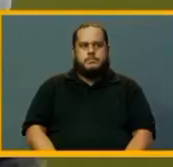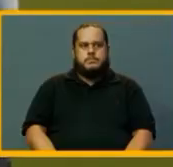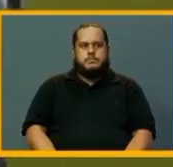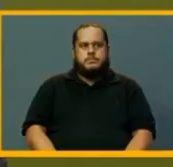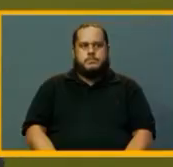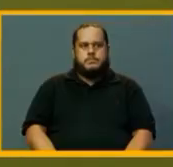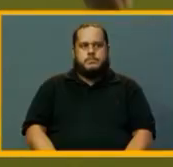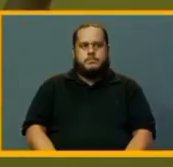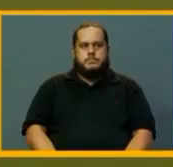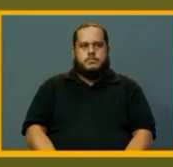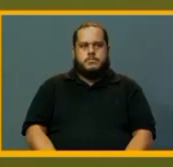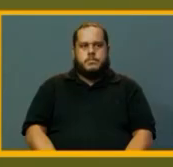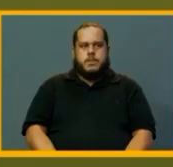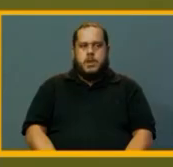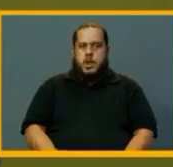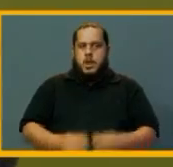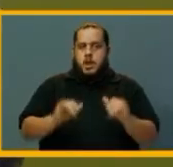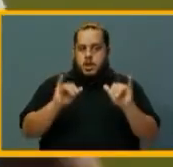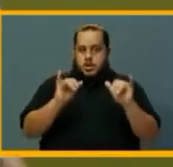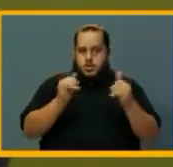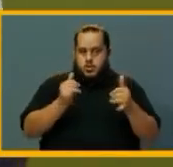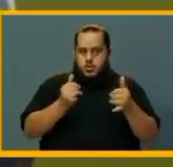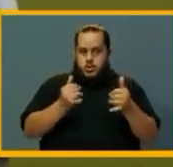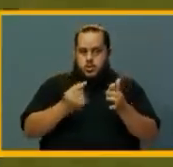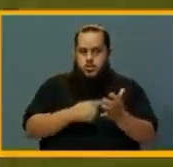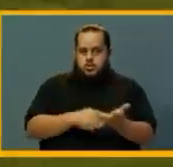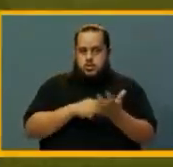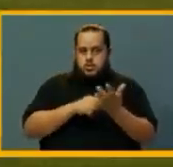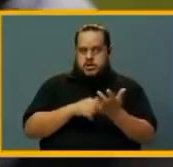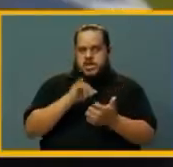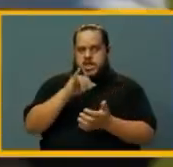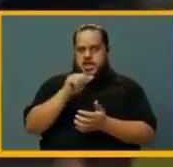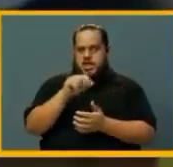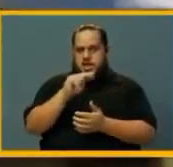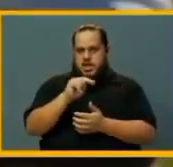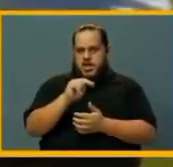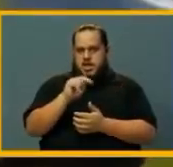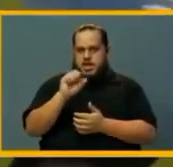Los juegos nos mostraron que Ian Smith y Jürgen